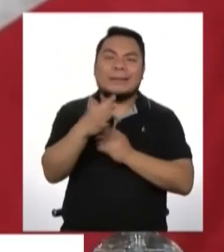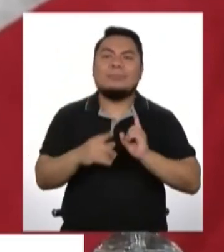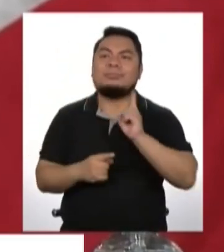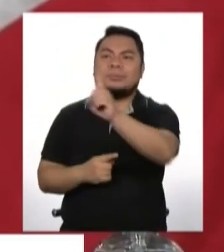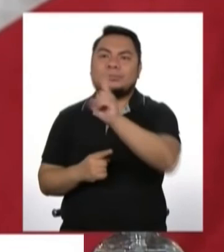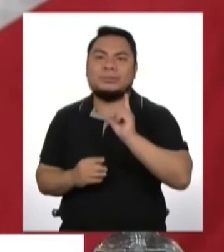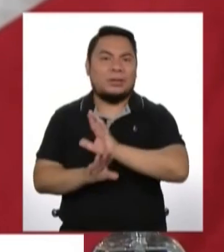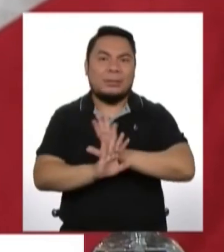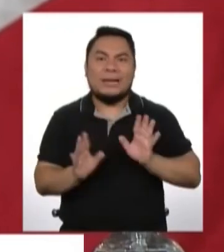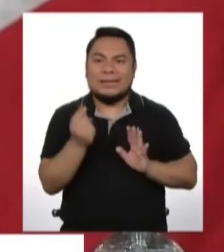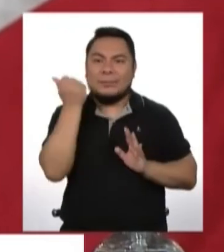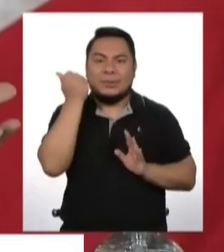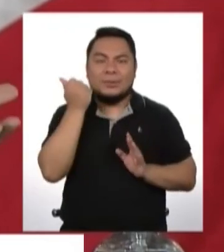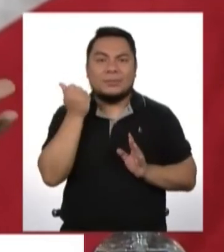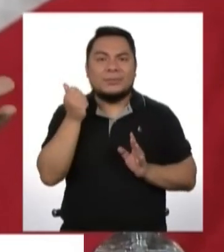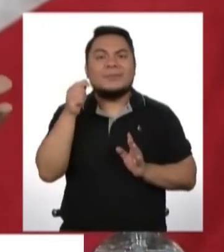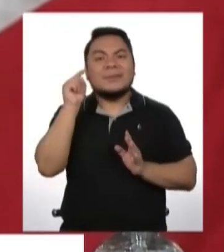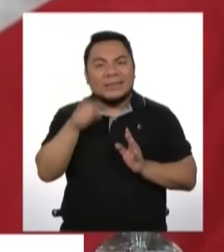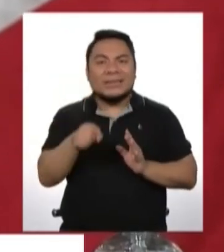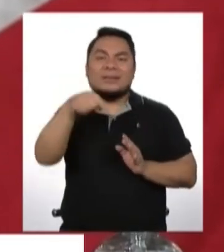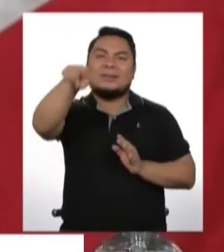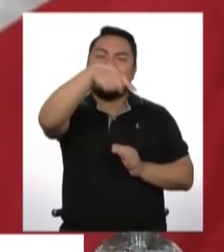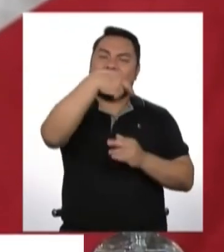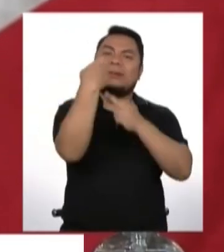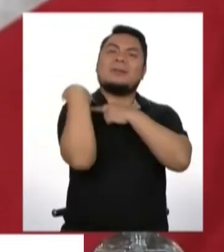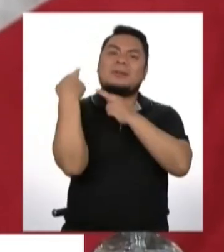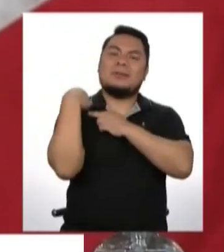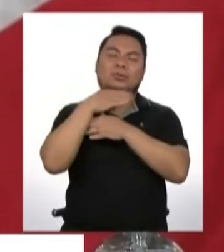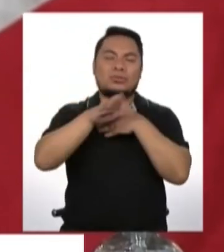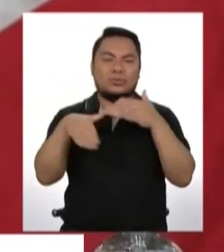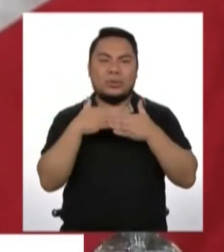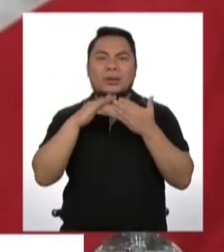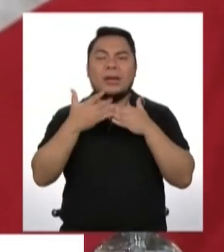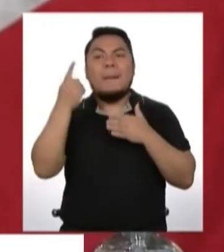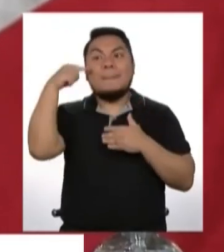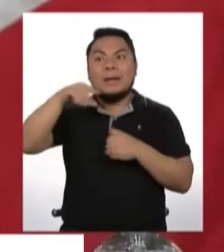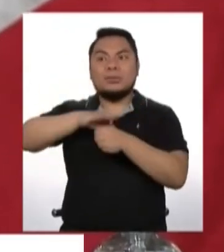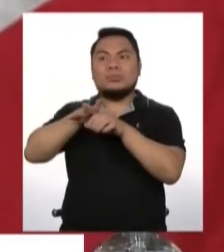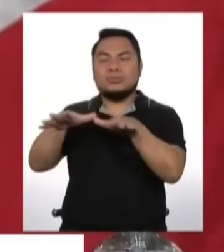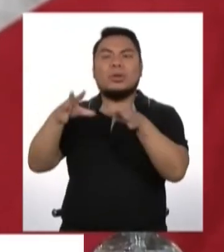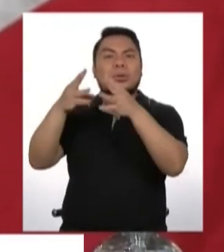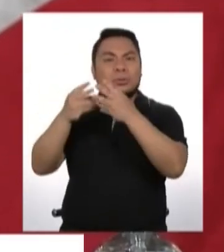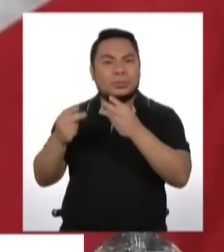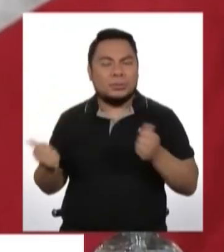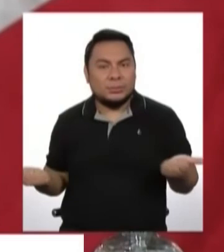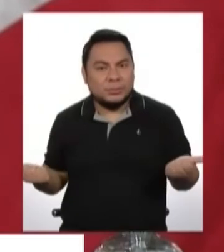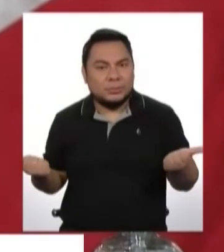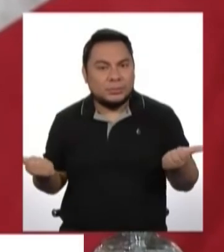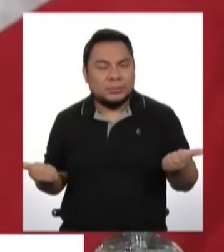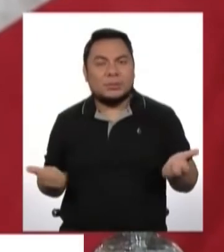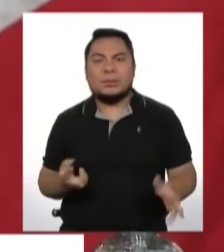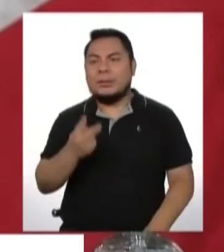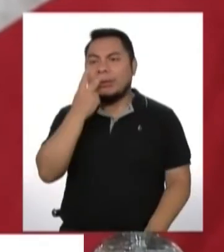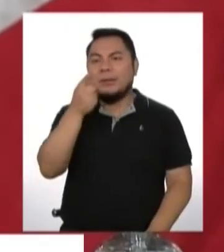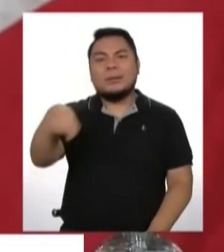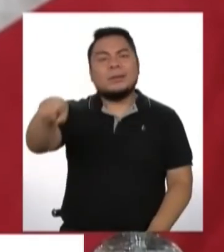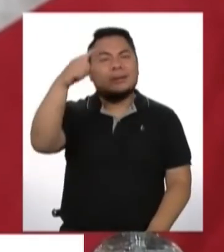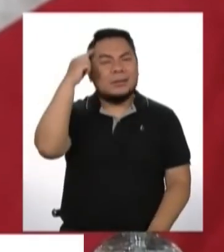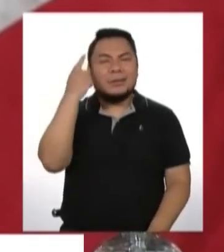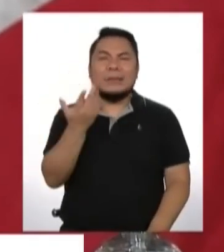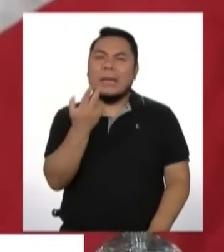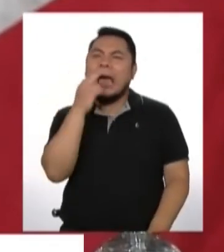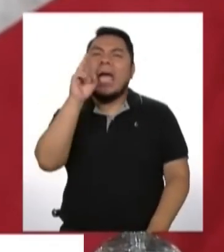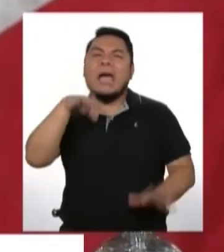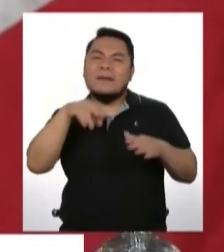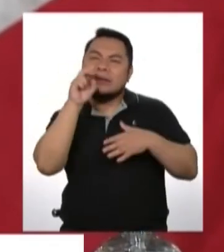contribuir. Y eso es lo que queremos que haga toda la población. Hay días que vemos un desempeño